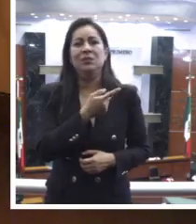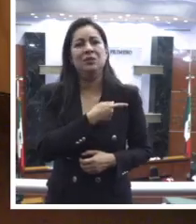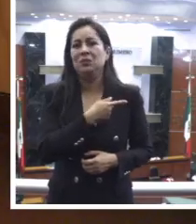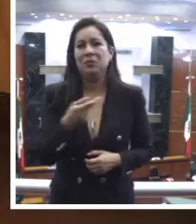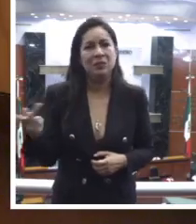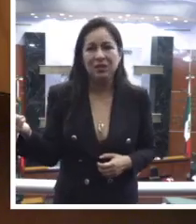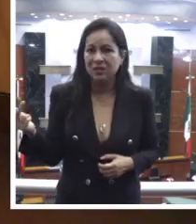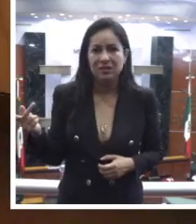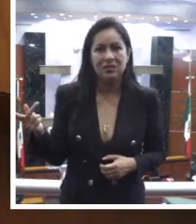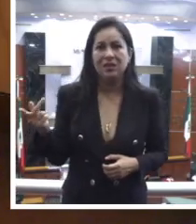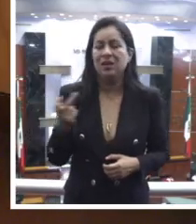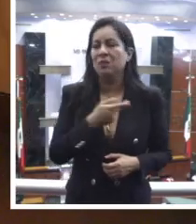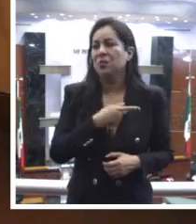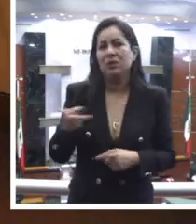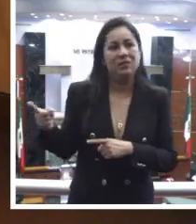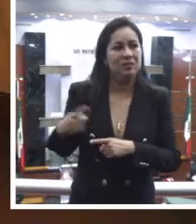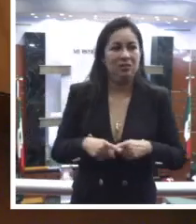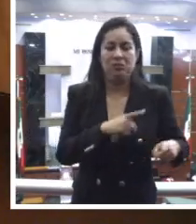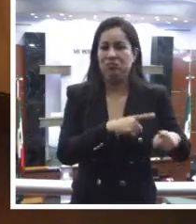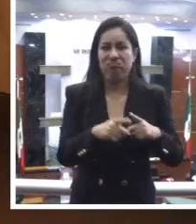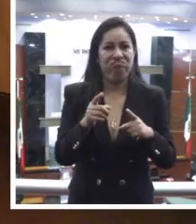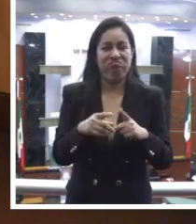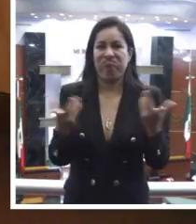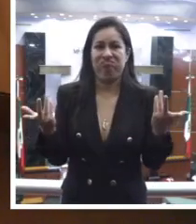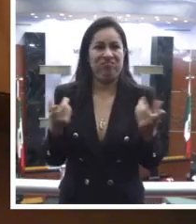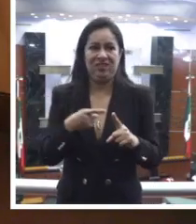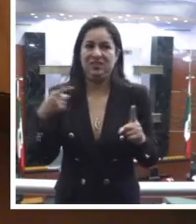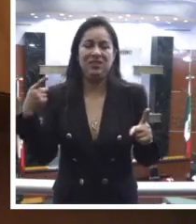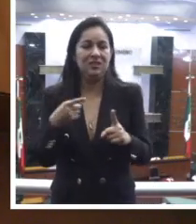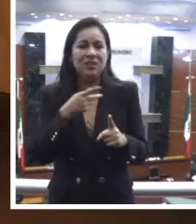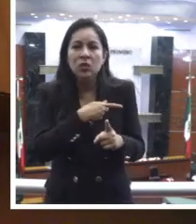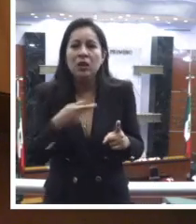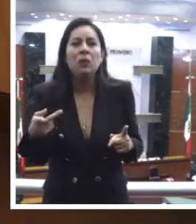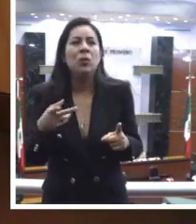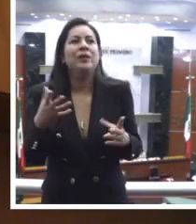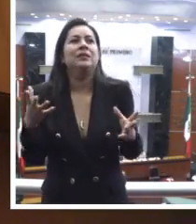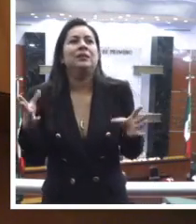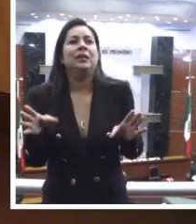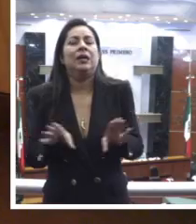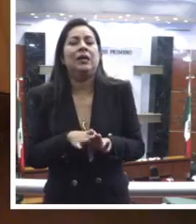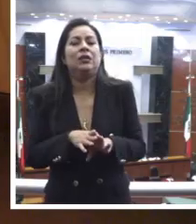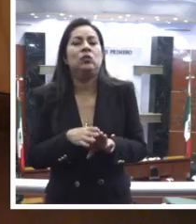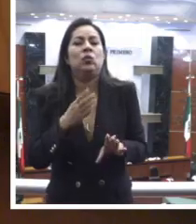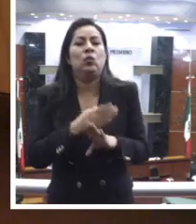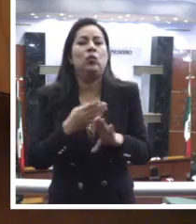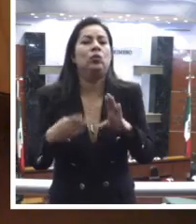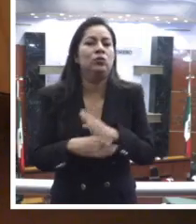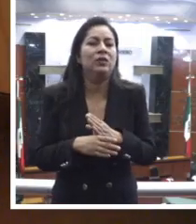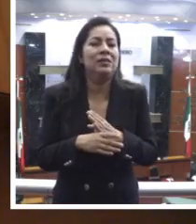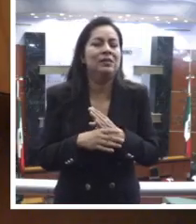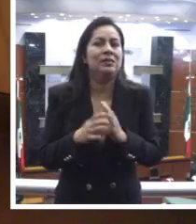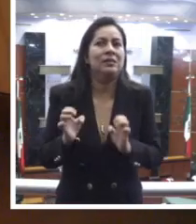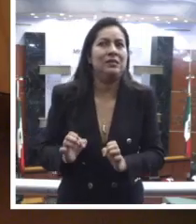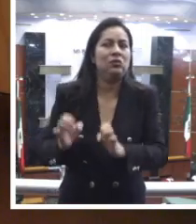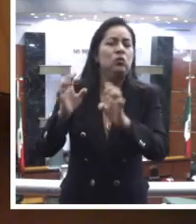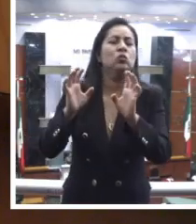marginación, pobreza multidimensional. Y me refiero en este sentido de la pobreza, que son causas